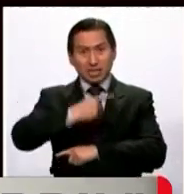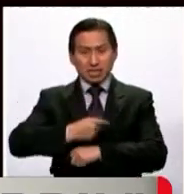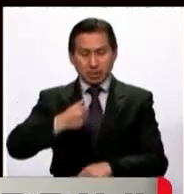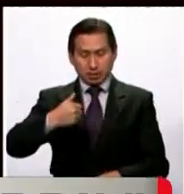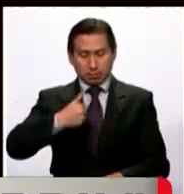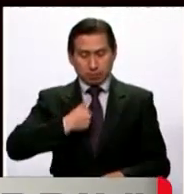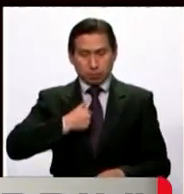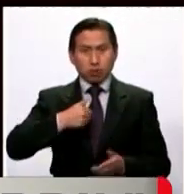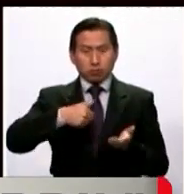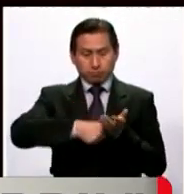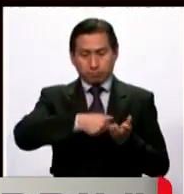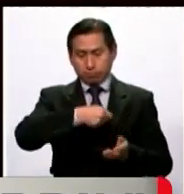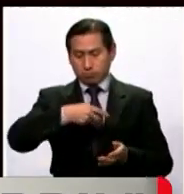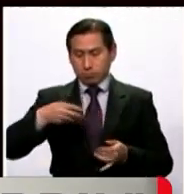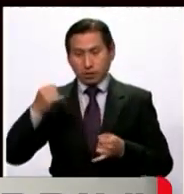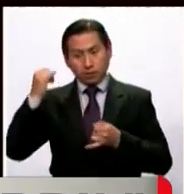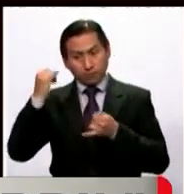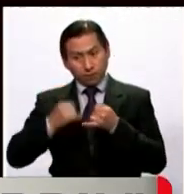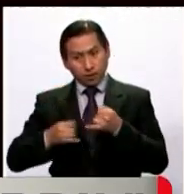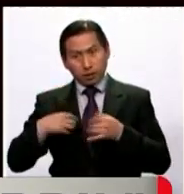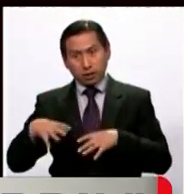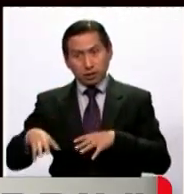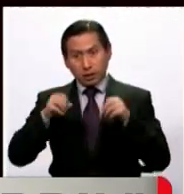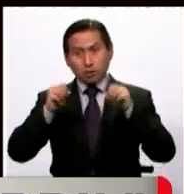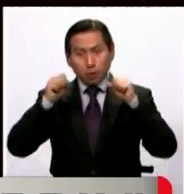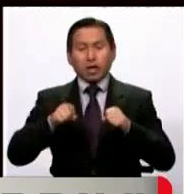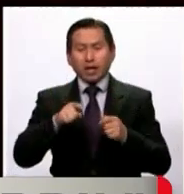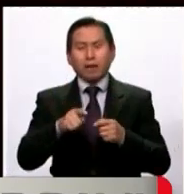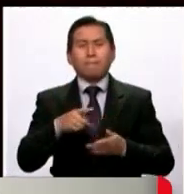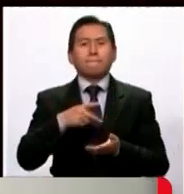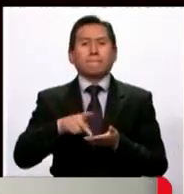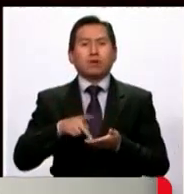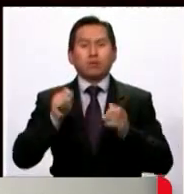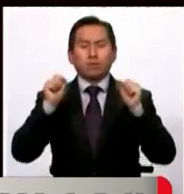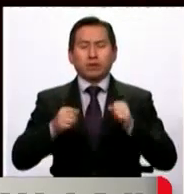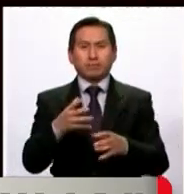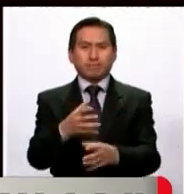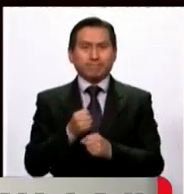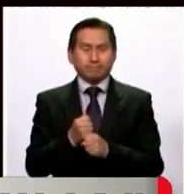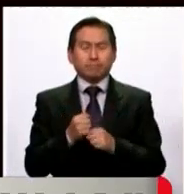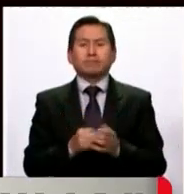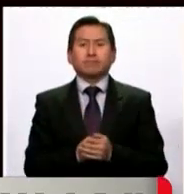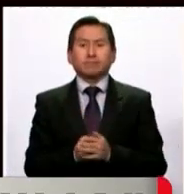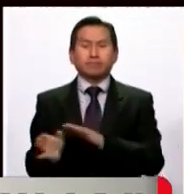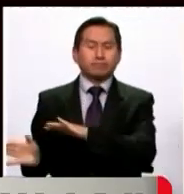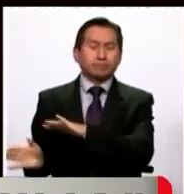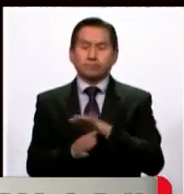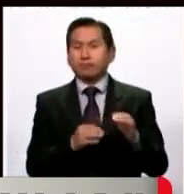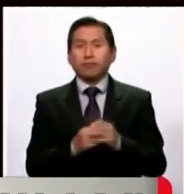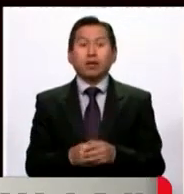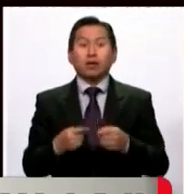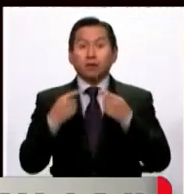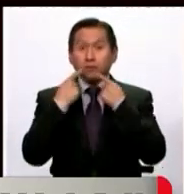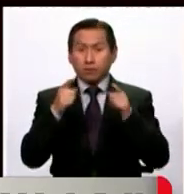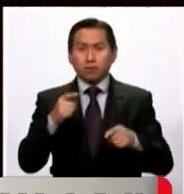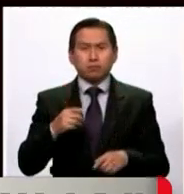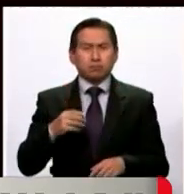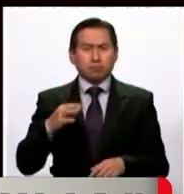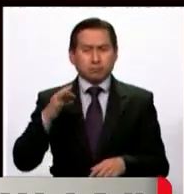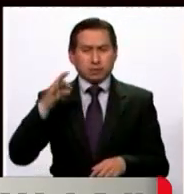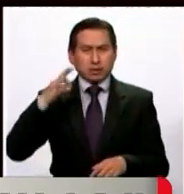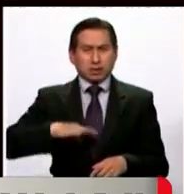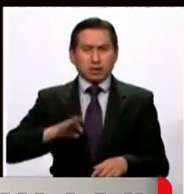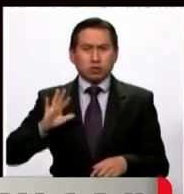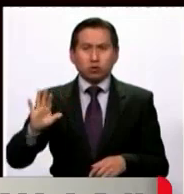toca por nuestro número de carnet. Por otro lado, queremos anunciar un beneficio para